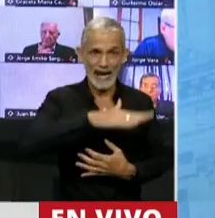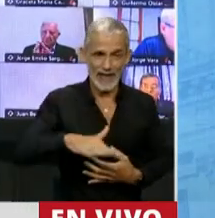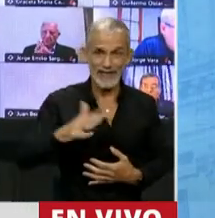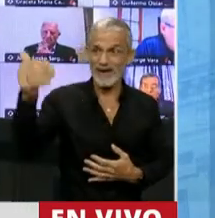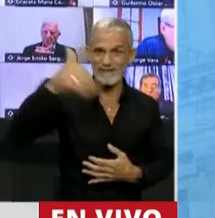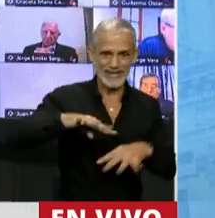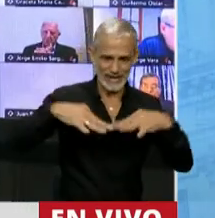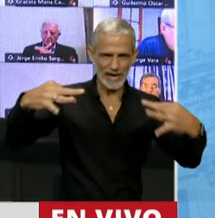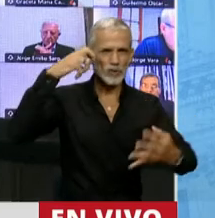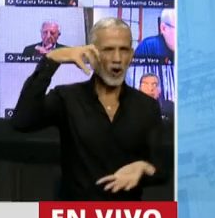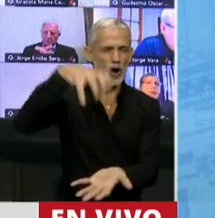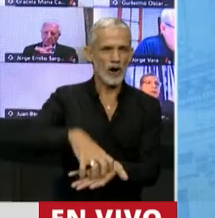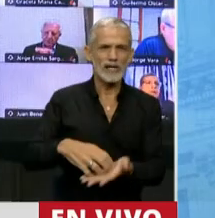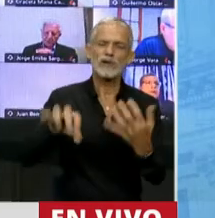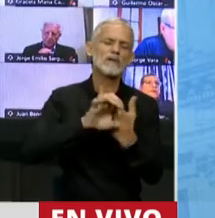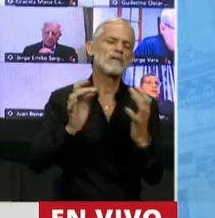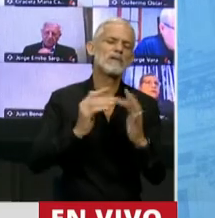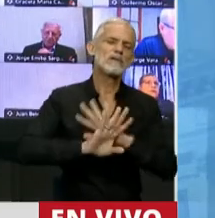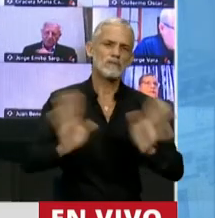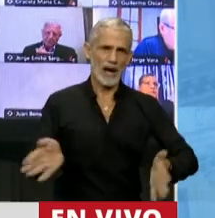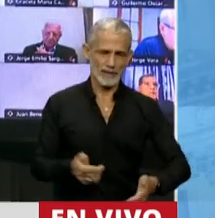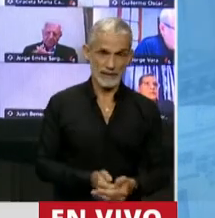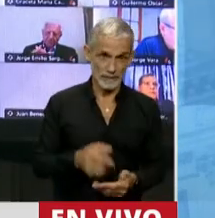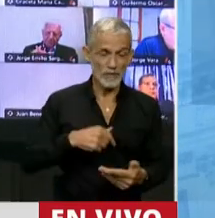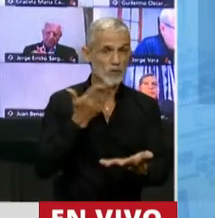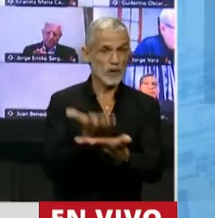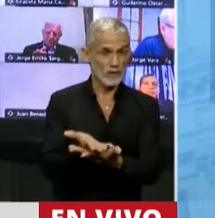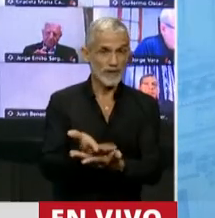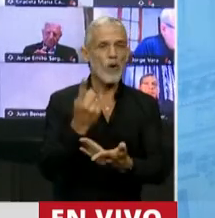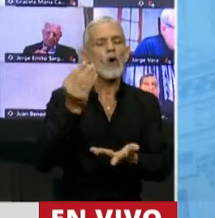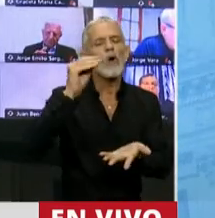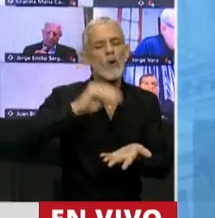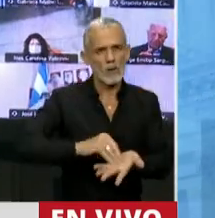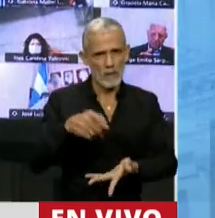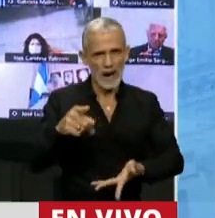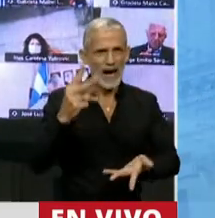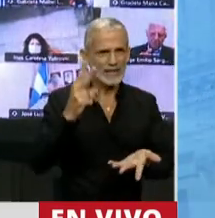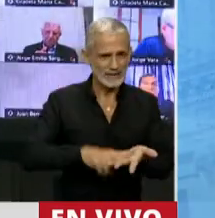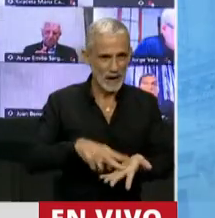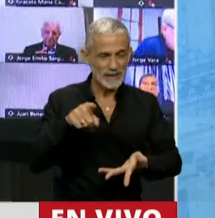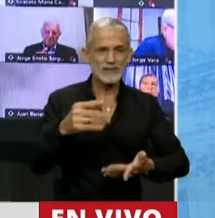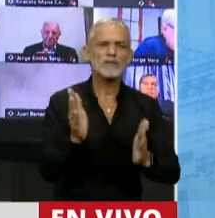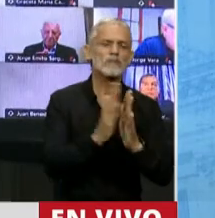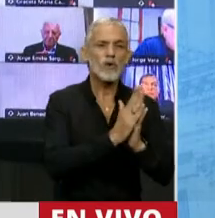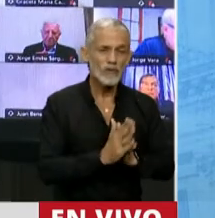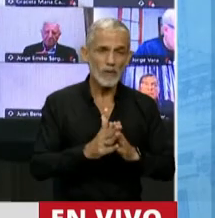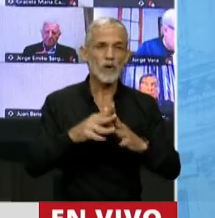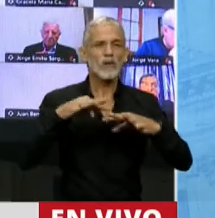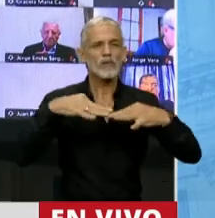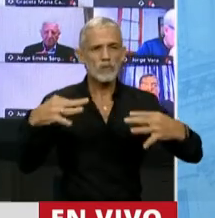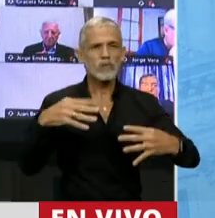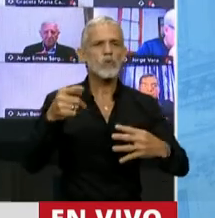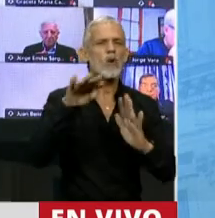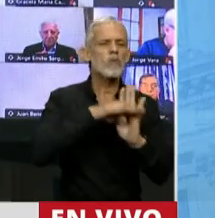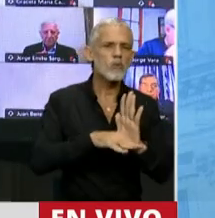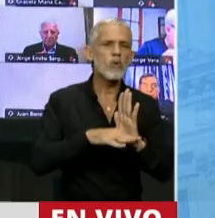al recinto y que se termine la virtualidad. Por eso le pido una vez más que realicemos y establezcamos